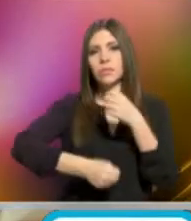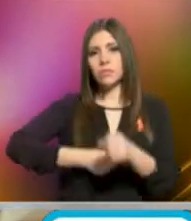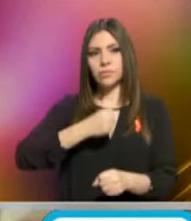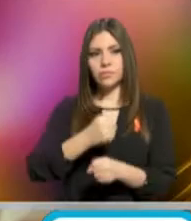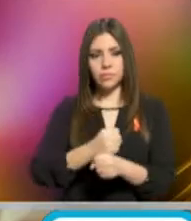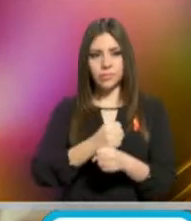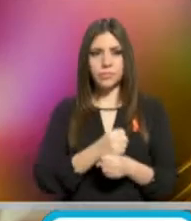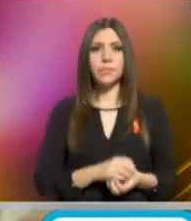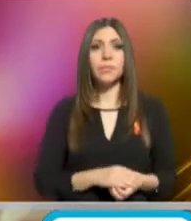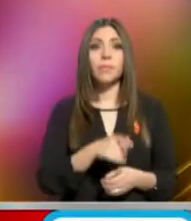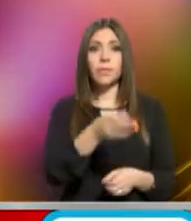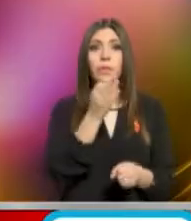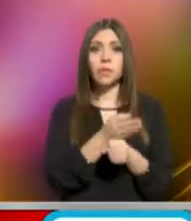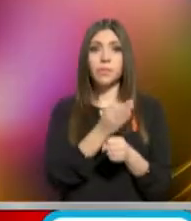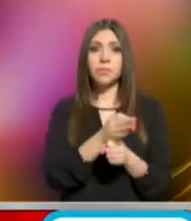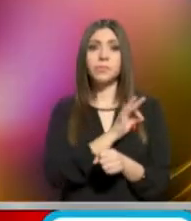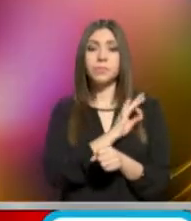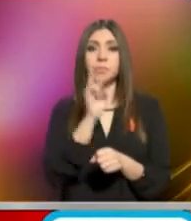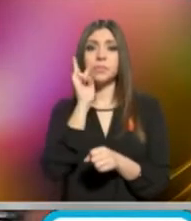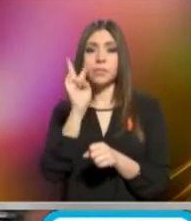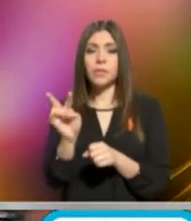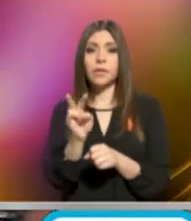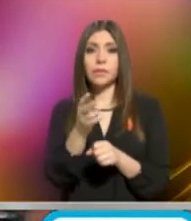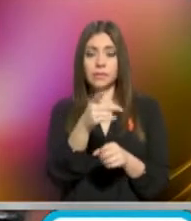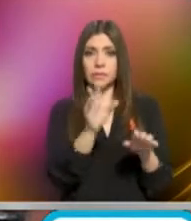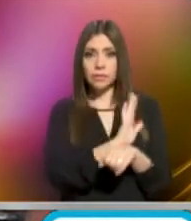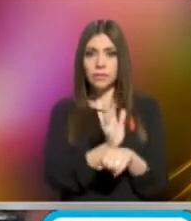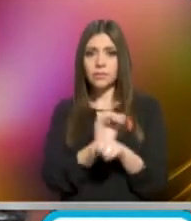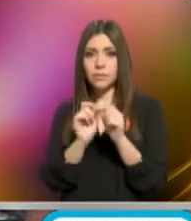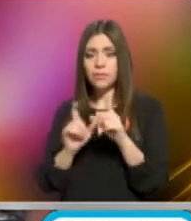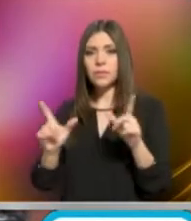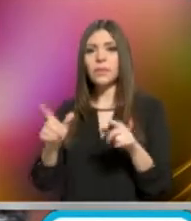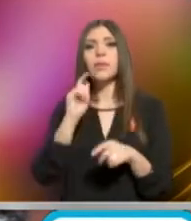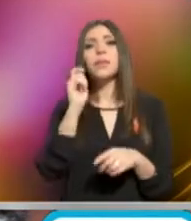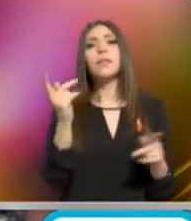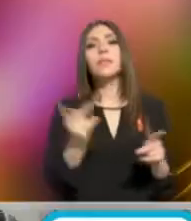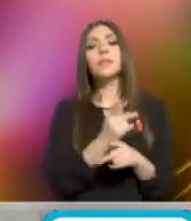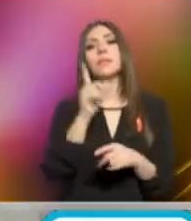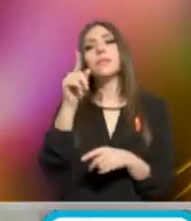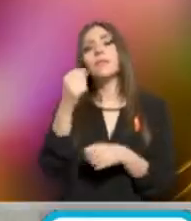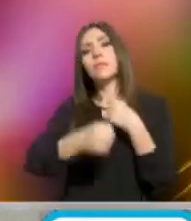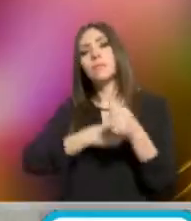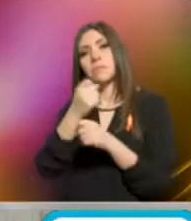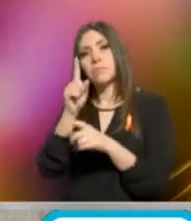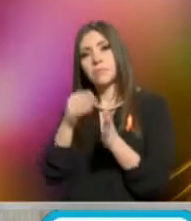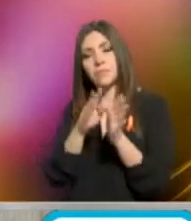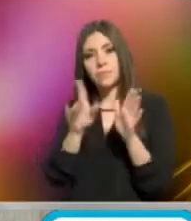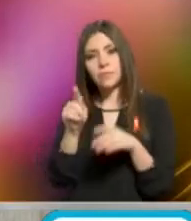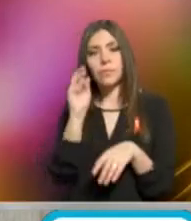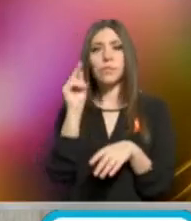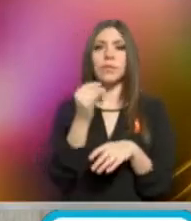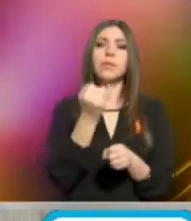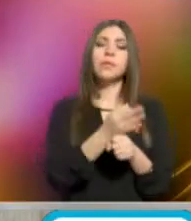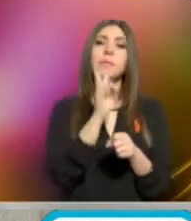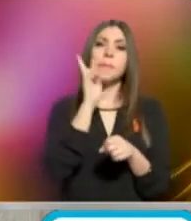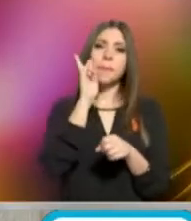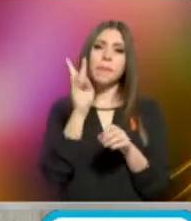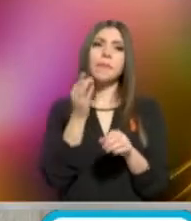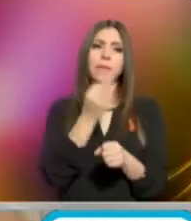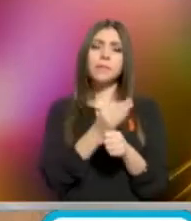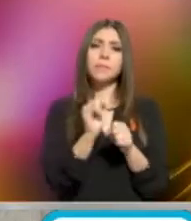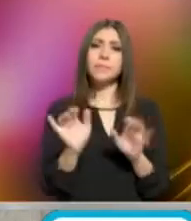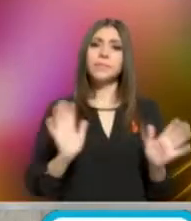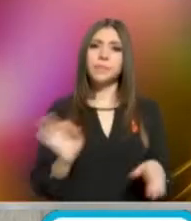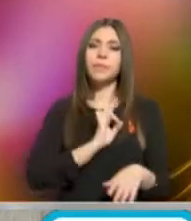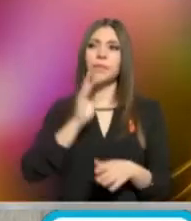podemos ver este documental no tanto en lo que cines. está, no tanto lo que está pasando en los 70 y en los 80, y sí, ya lo podemos ver en Ya lo cines. podemos ver en cines. Ya está